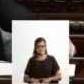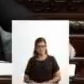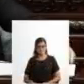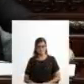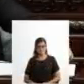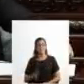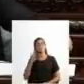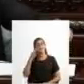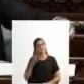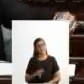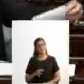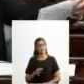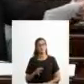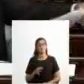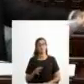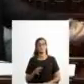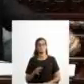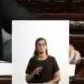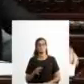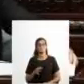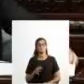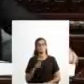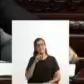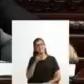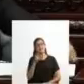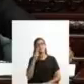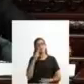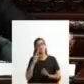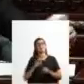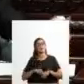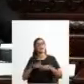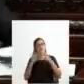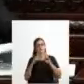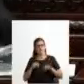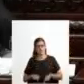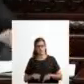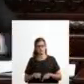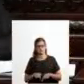y creo que ese es ese es el problema más grande que hay acá